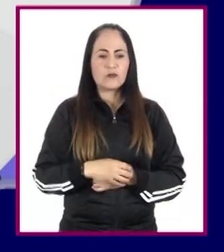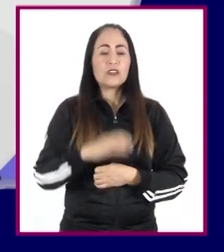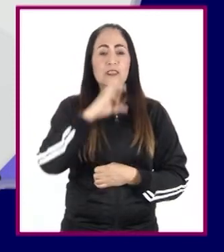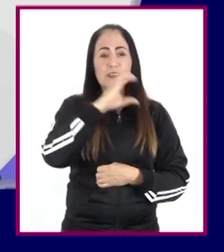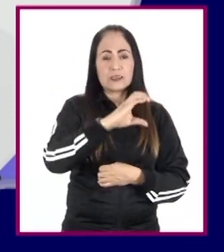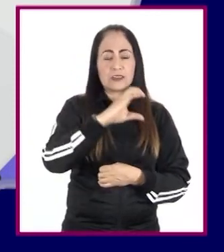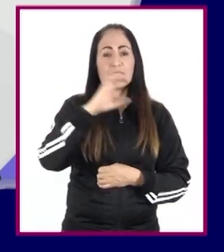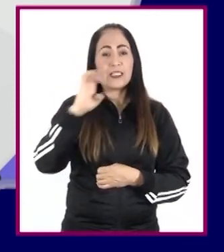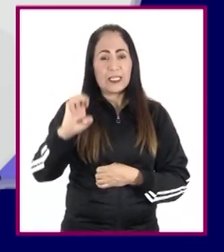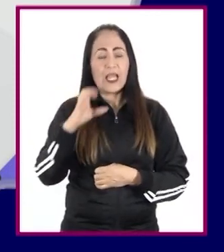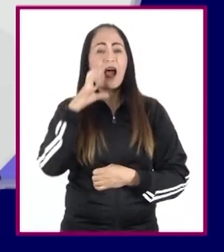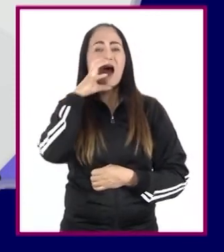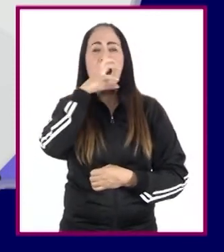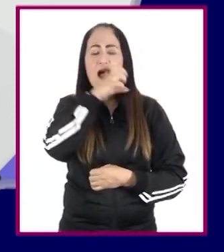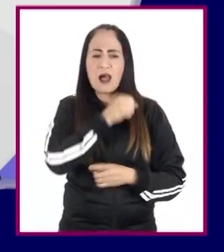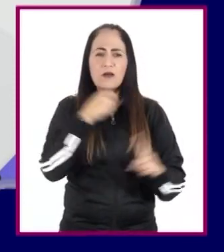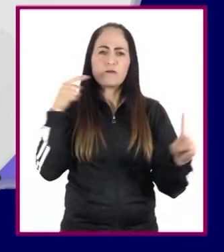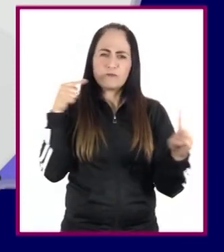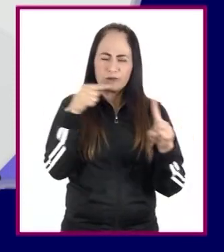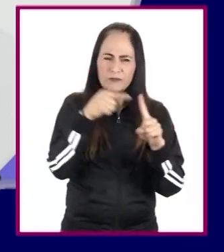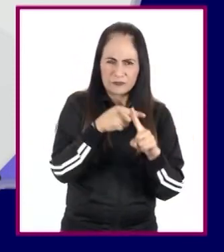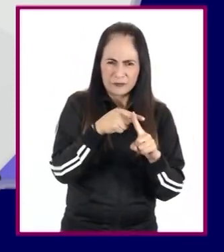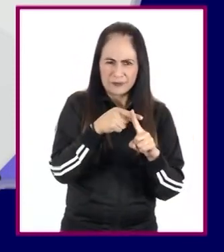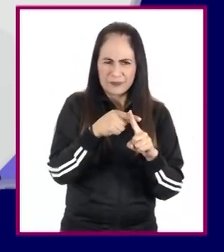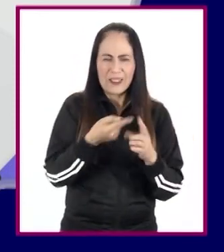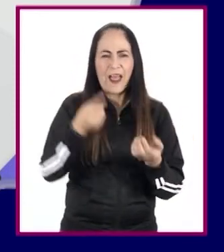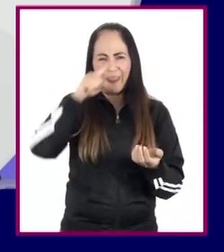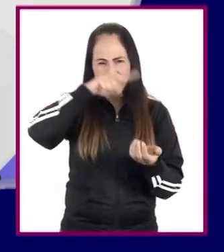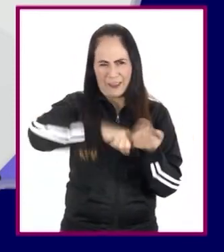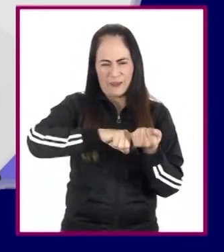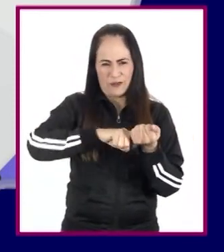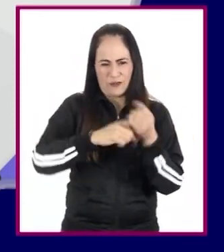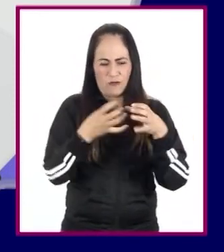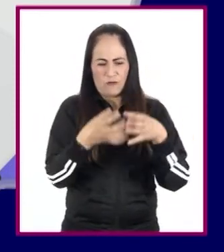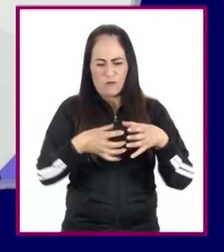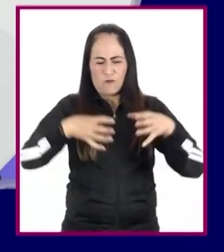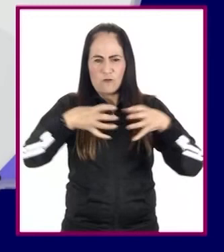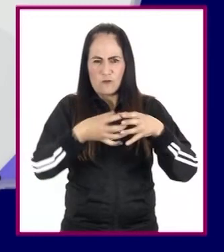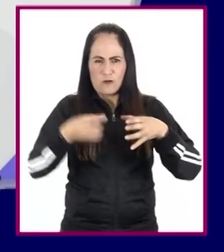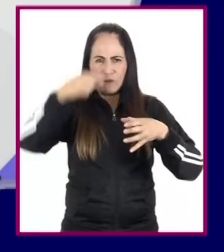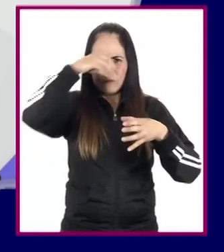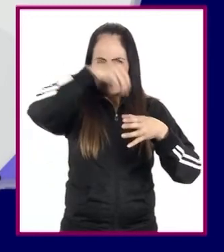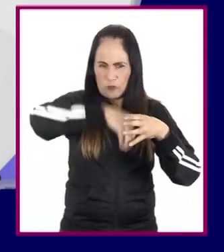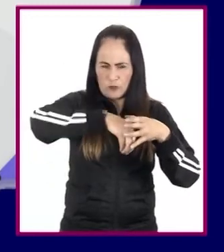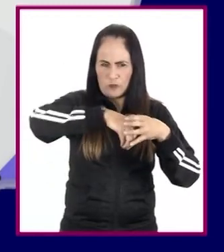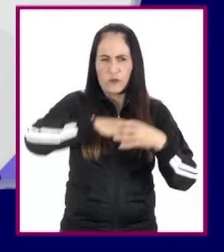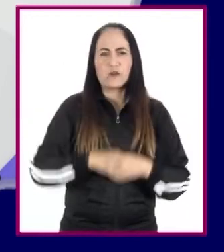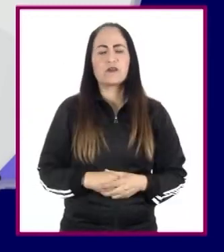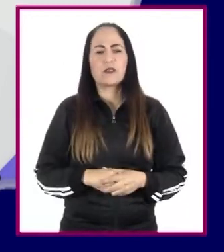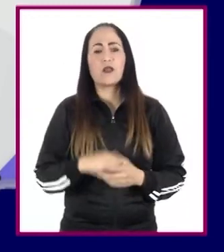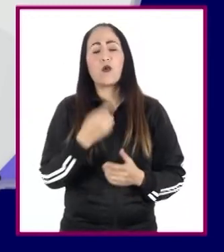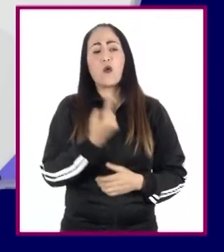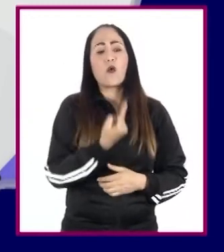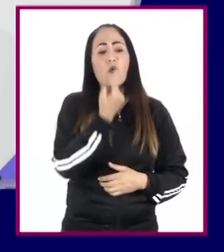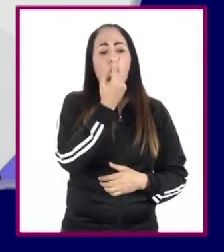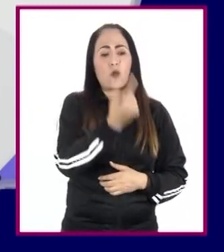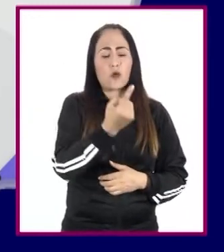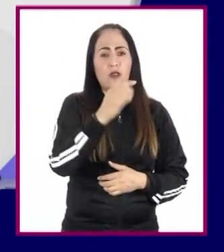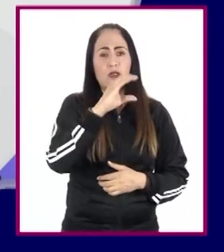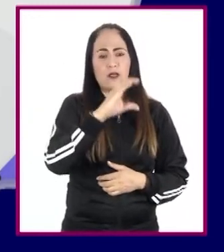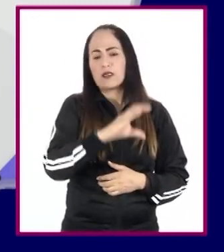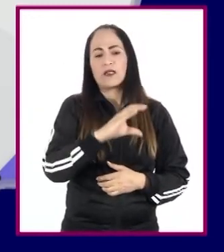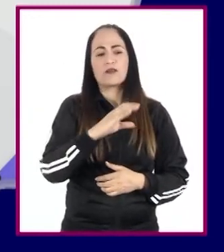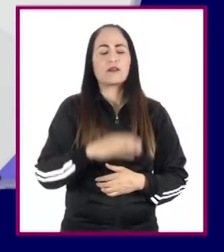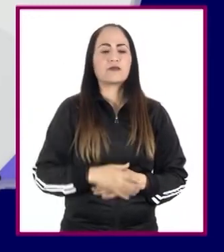del agua, que es la sustancia que colocamos dentro de la lata. En este caso es 1 caloría por grado